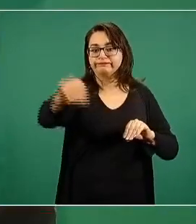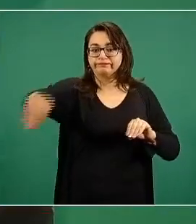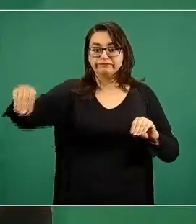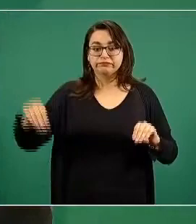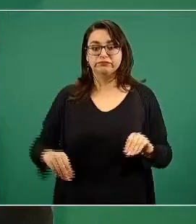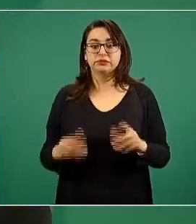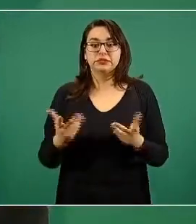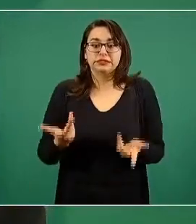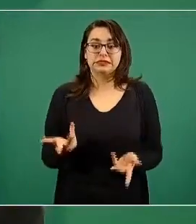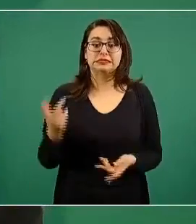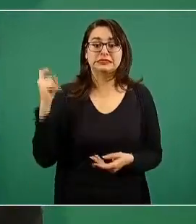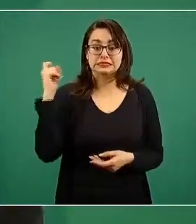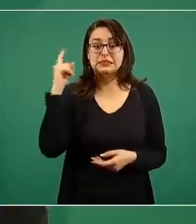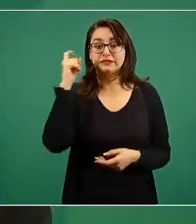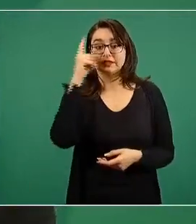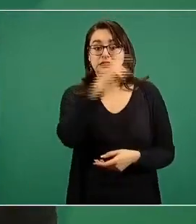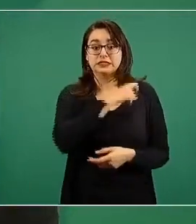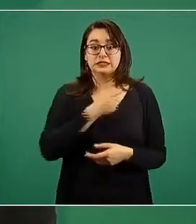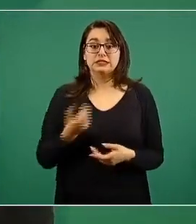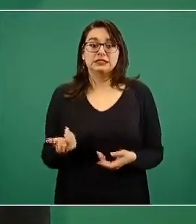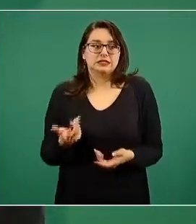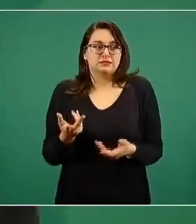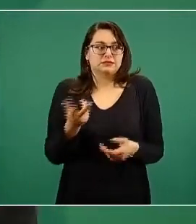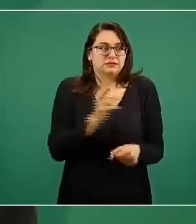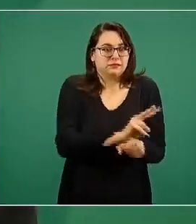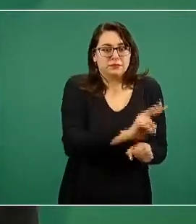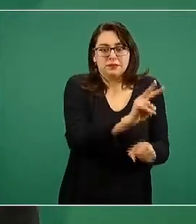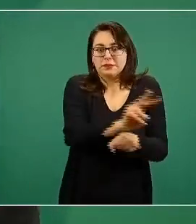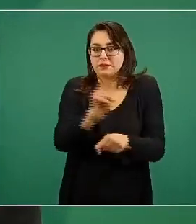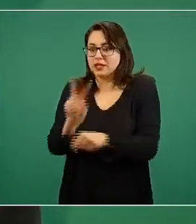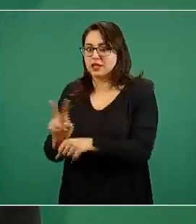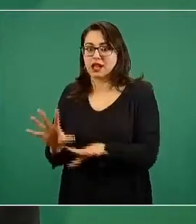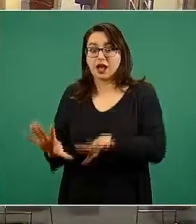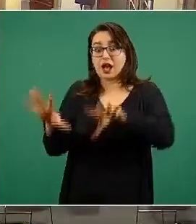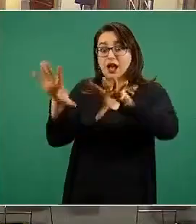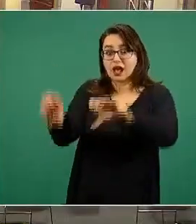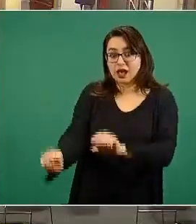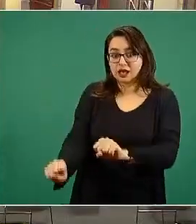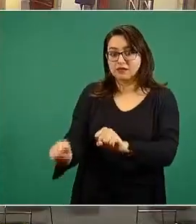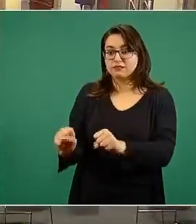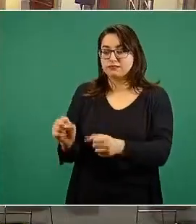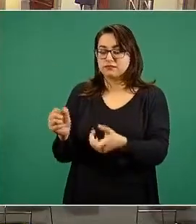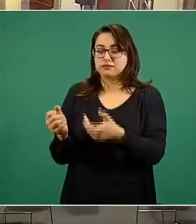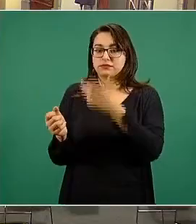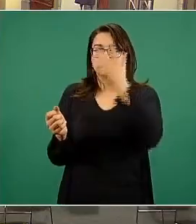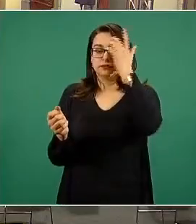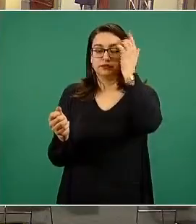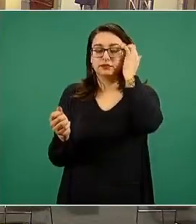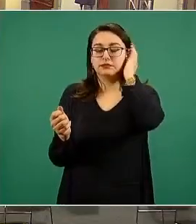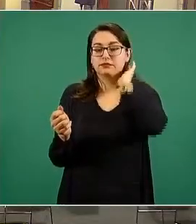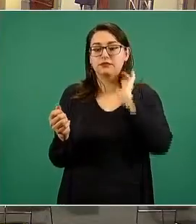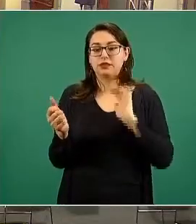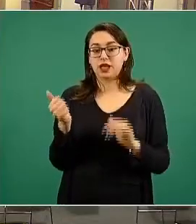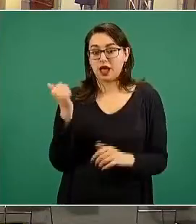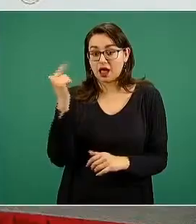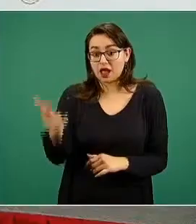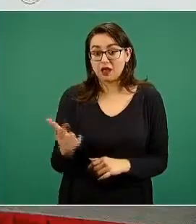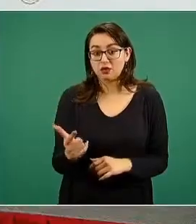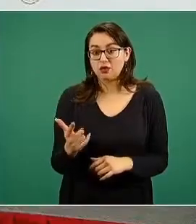haya un operativo en donde se pueda detener que se hagan